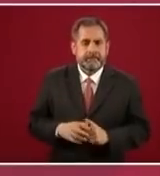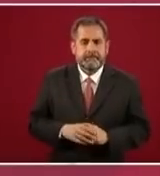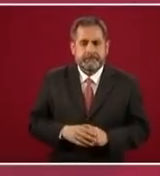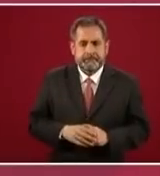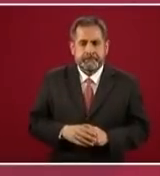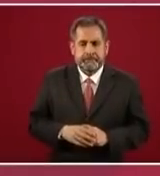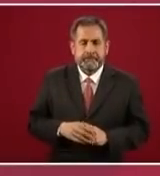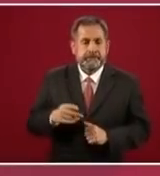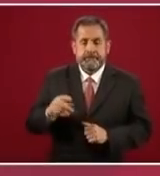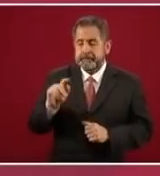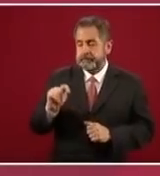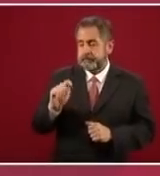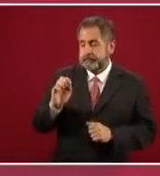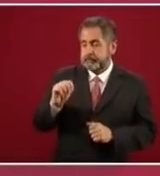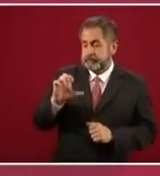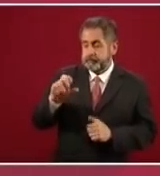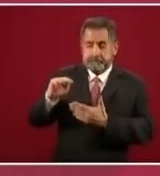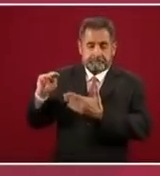la firma del tratado.